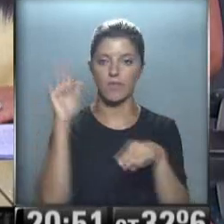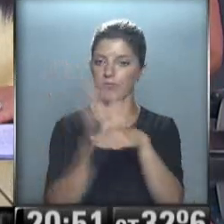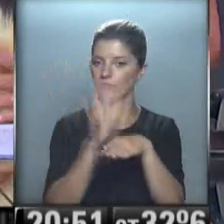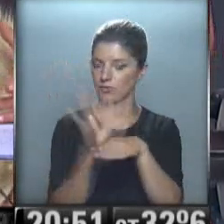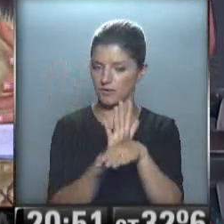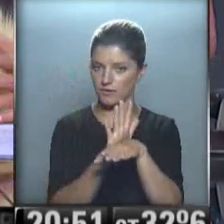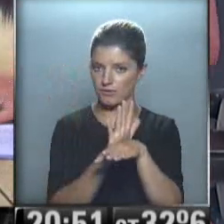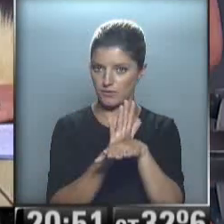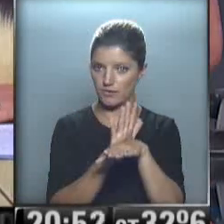así lo despedimos y